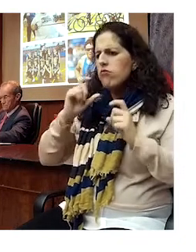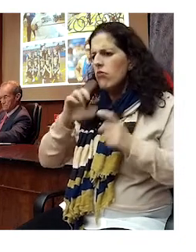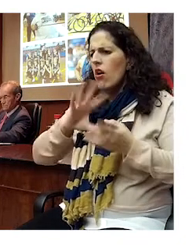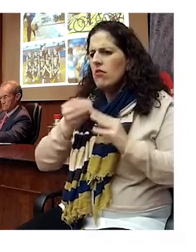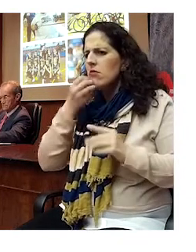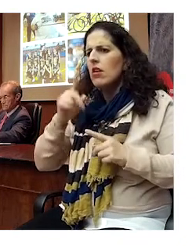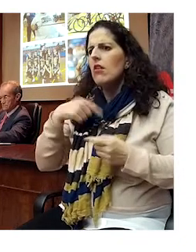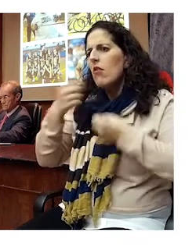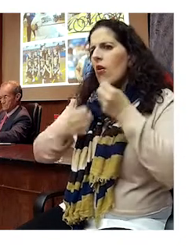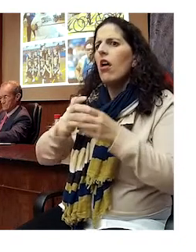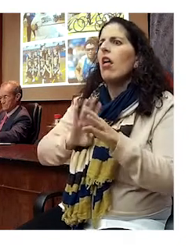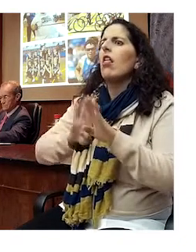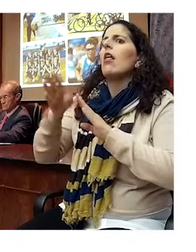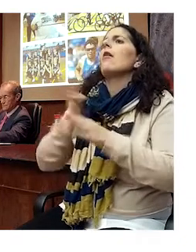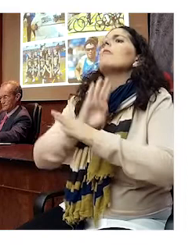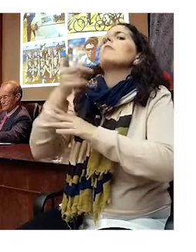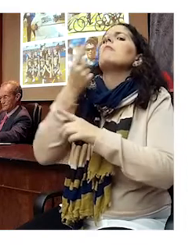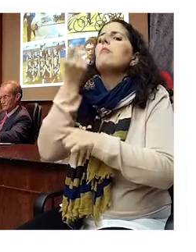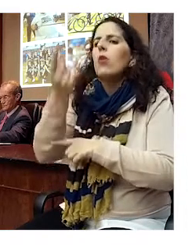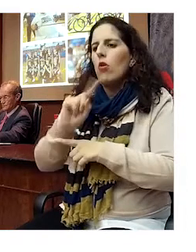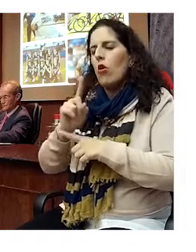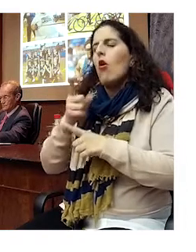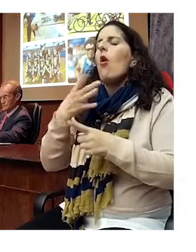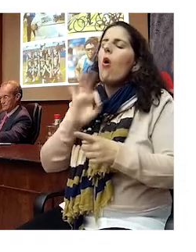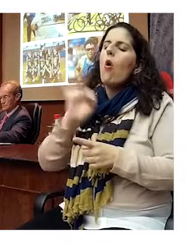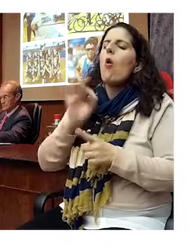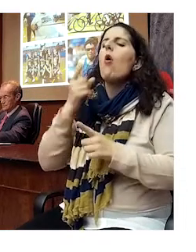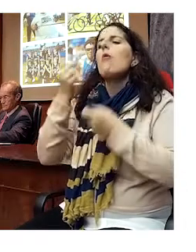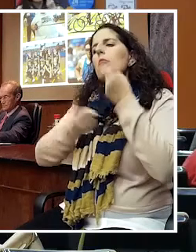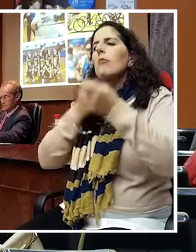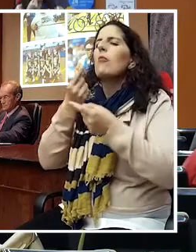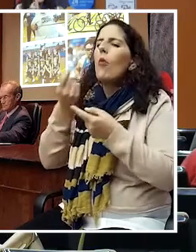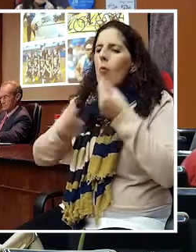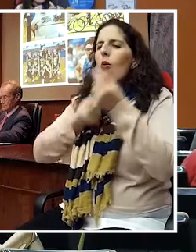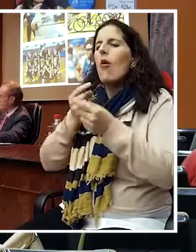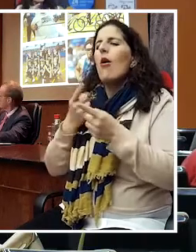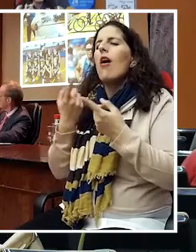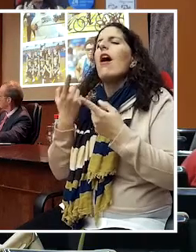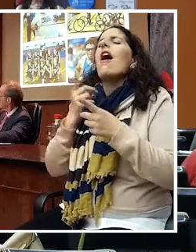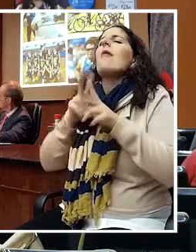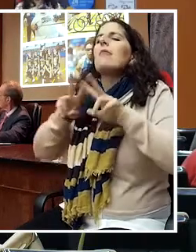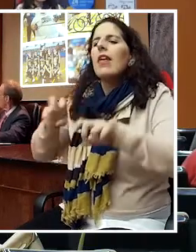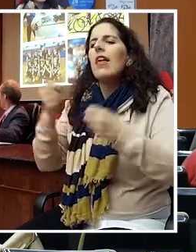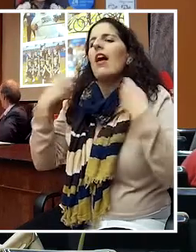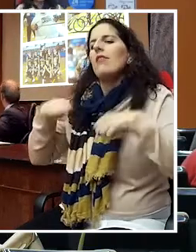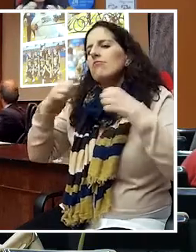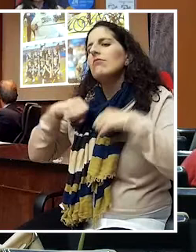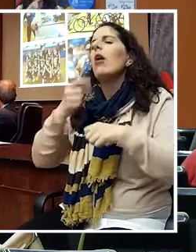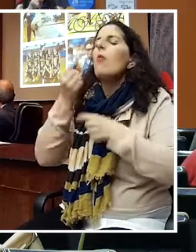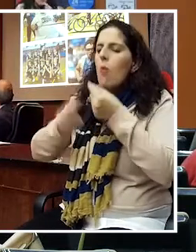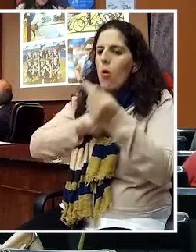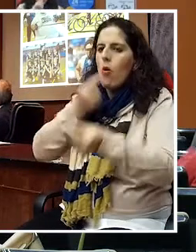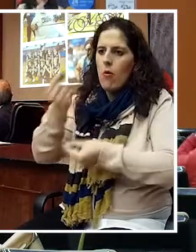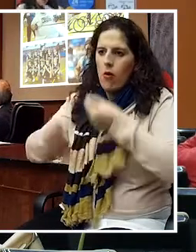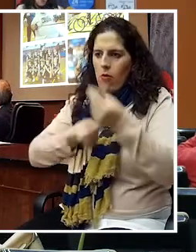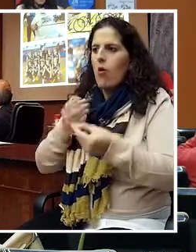una fase inicial que hacerlo de una forma recreativa, con un bajo grado de intensidad, que el deporte de competición, que requiere más